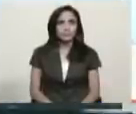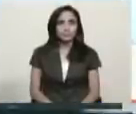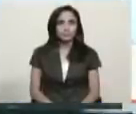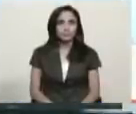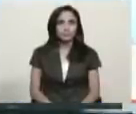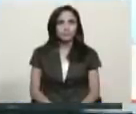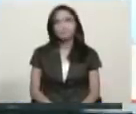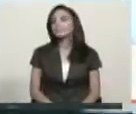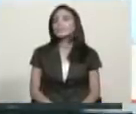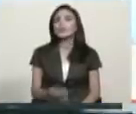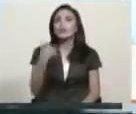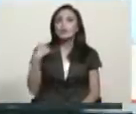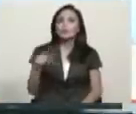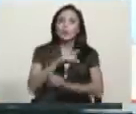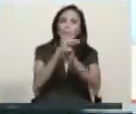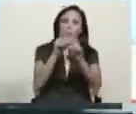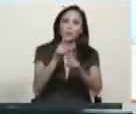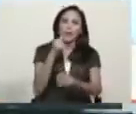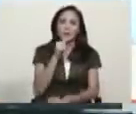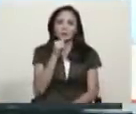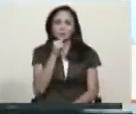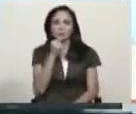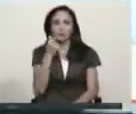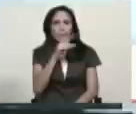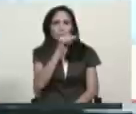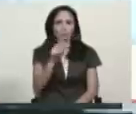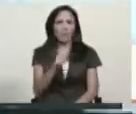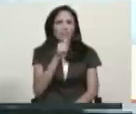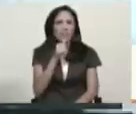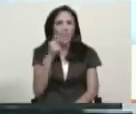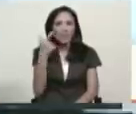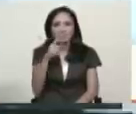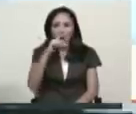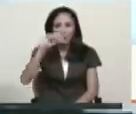Yo le preguntaba, ¿quién es Maduro?